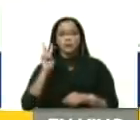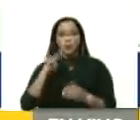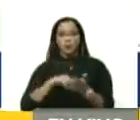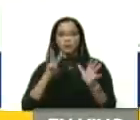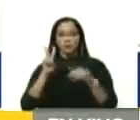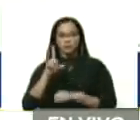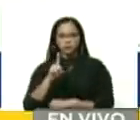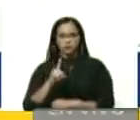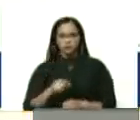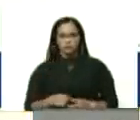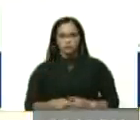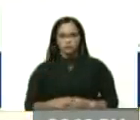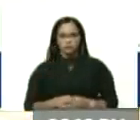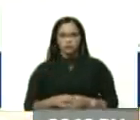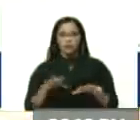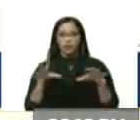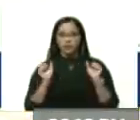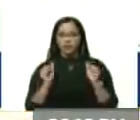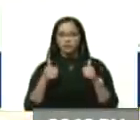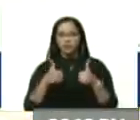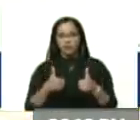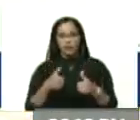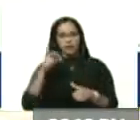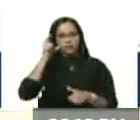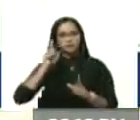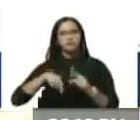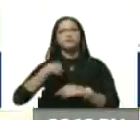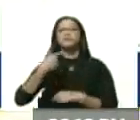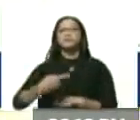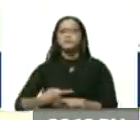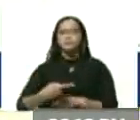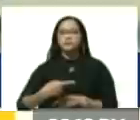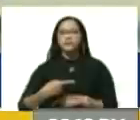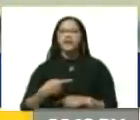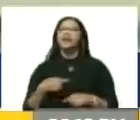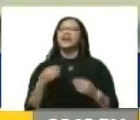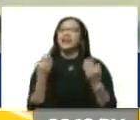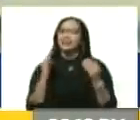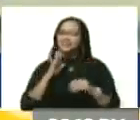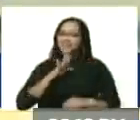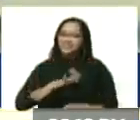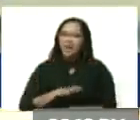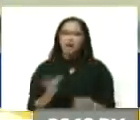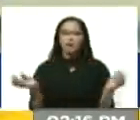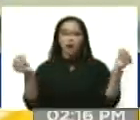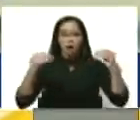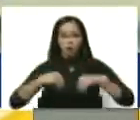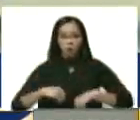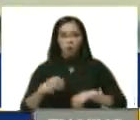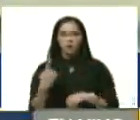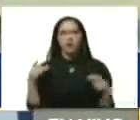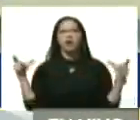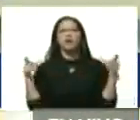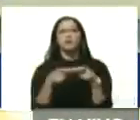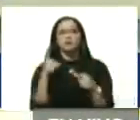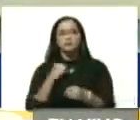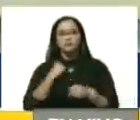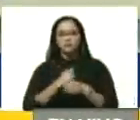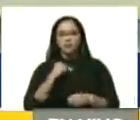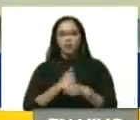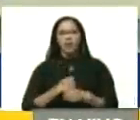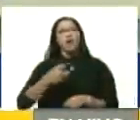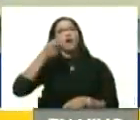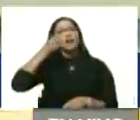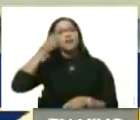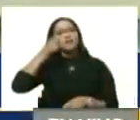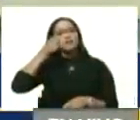2021. Entiéndase bien, el día de mañana estaba prevista una reunión de trabajo con el fiscal